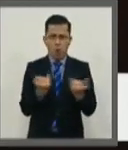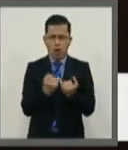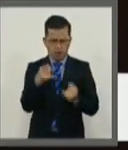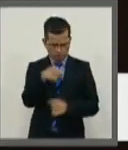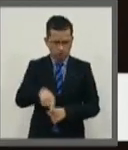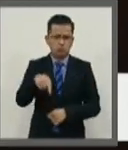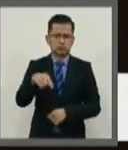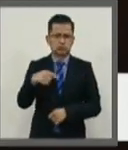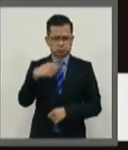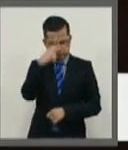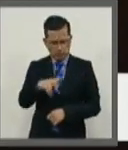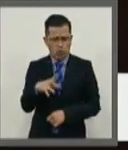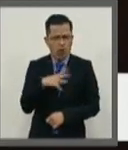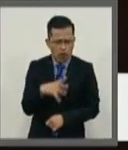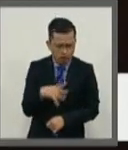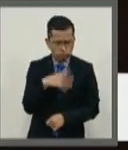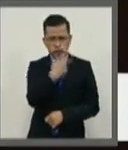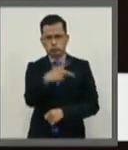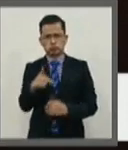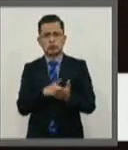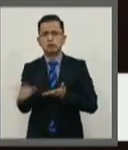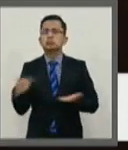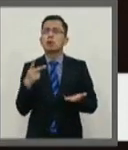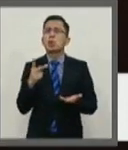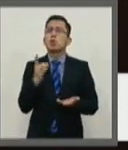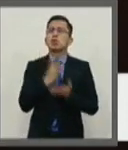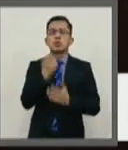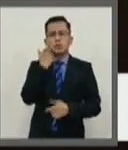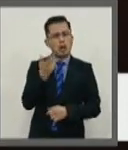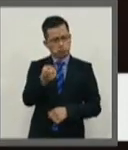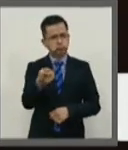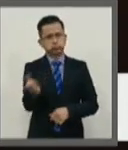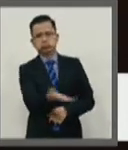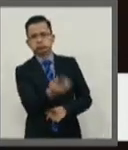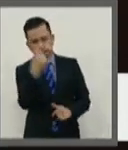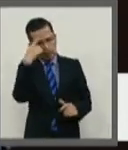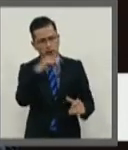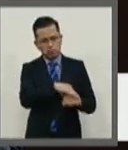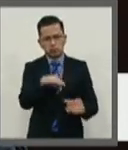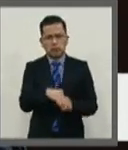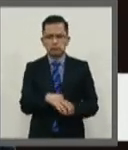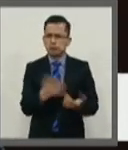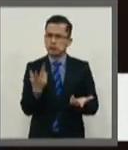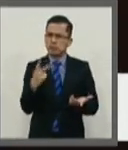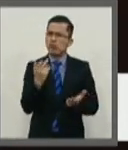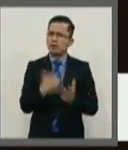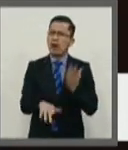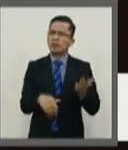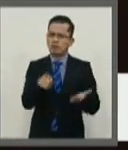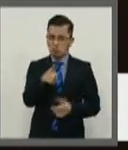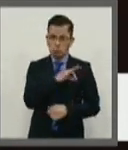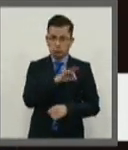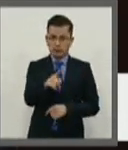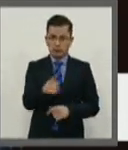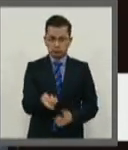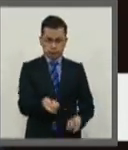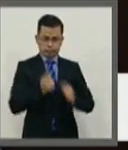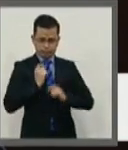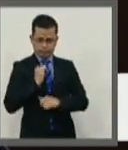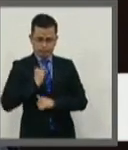votar electoralmente, se les niega el derecho de asumir una responsabilidad pública